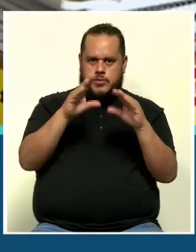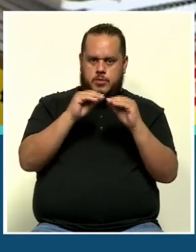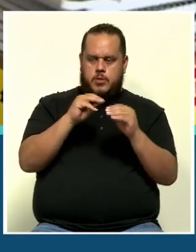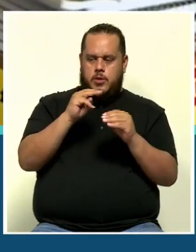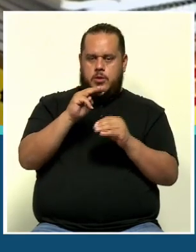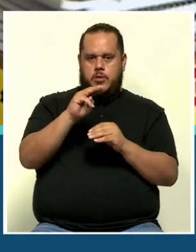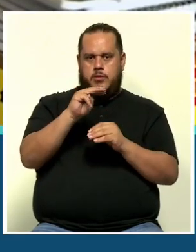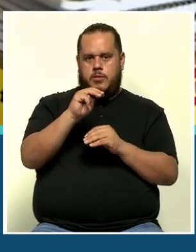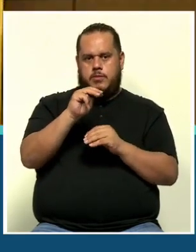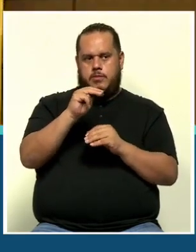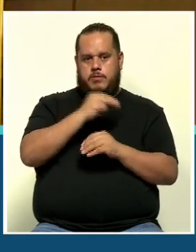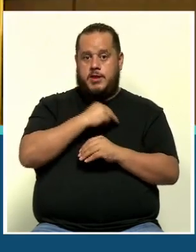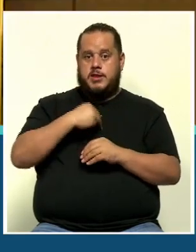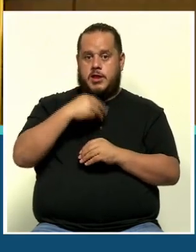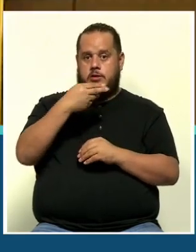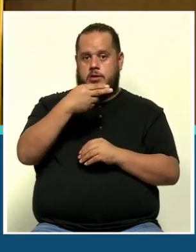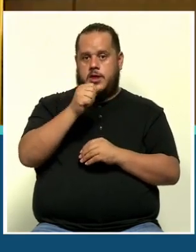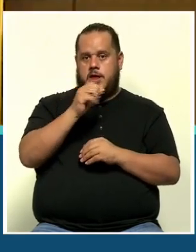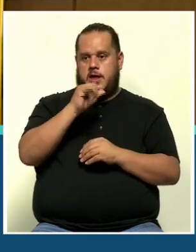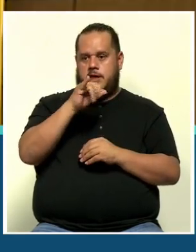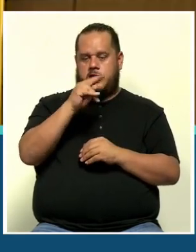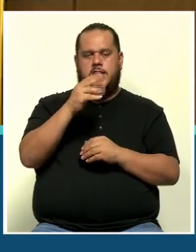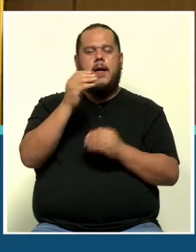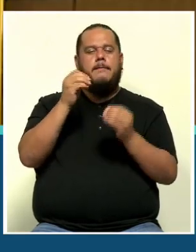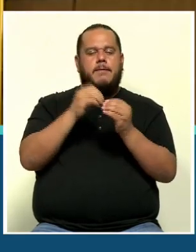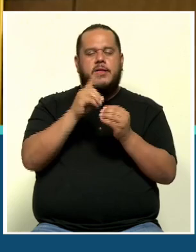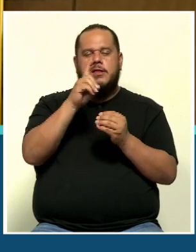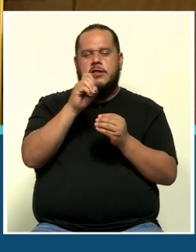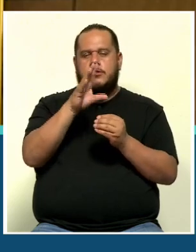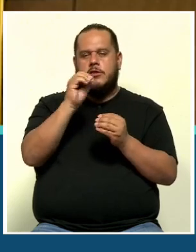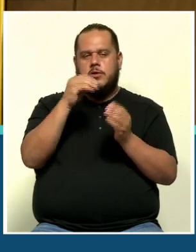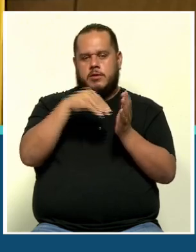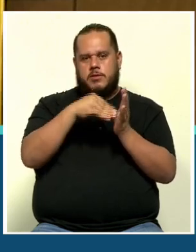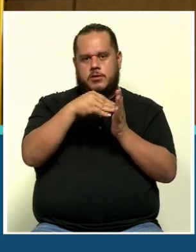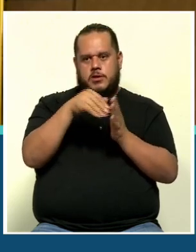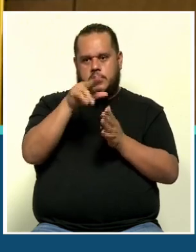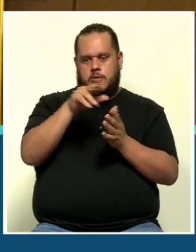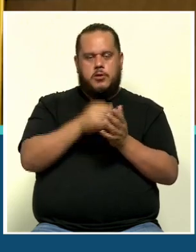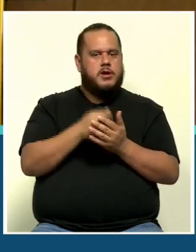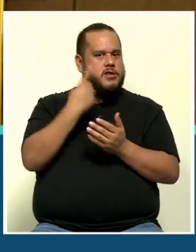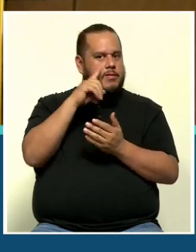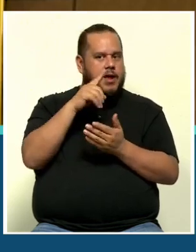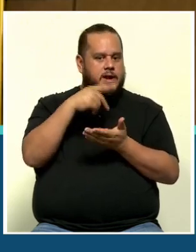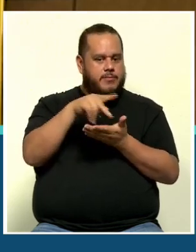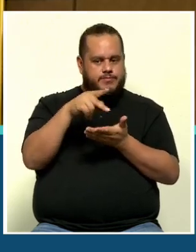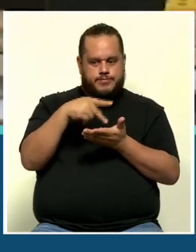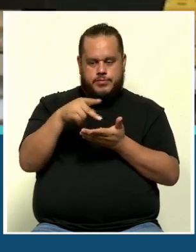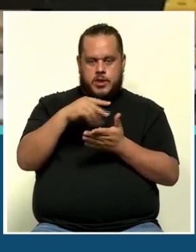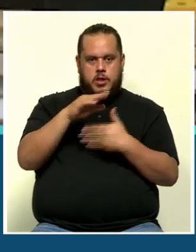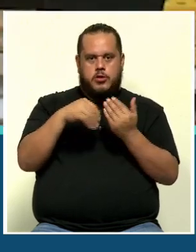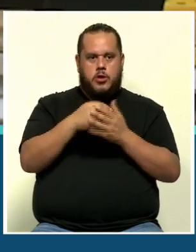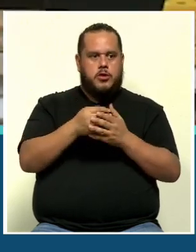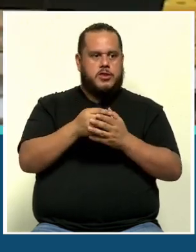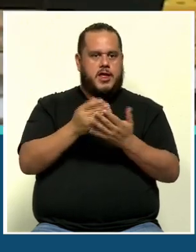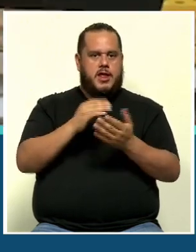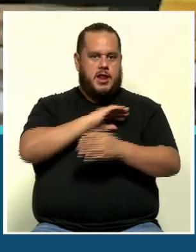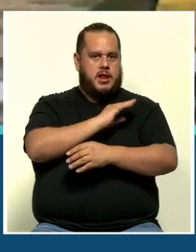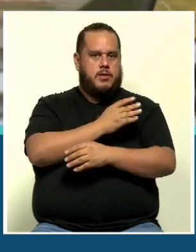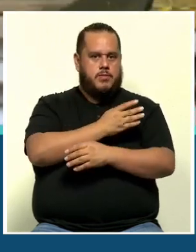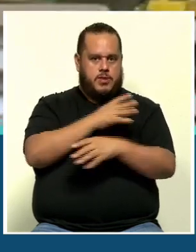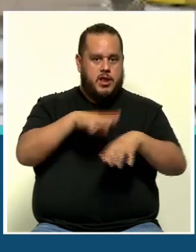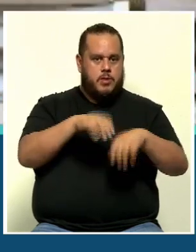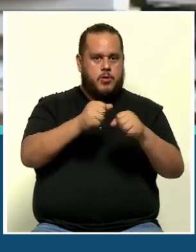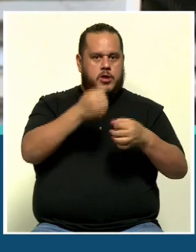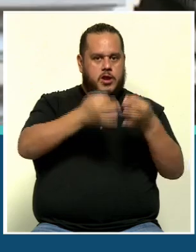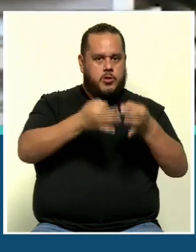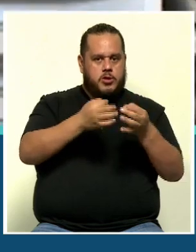de Hacienda, en total se depositarán más de 150 millones de colones. El pago será para los funcionarios del Poder Ejecutivo, ministerios